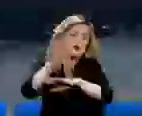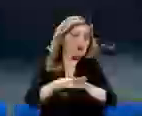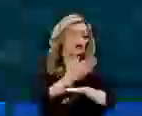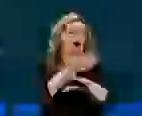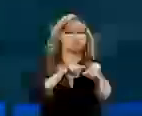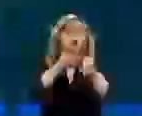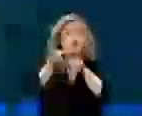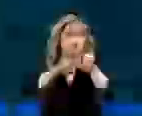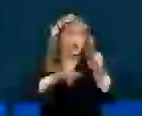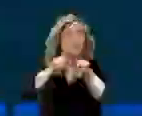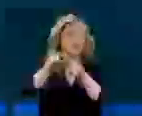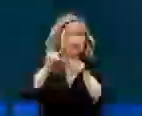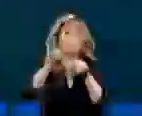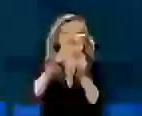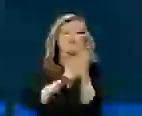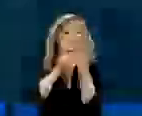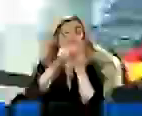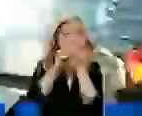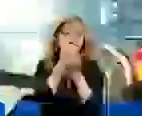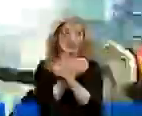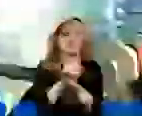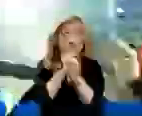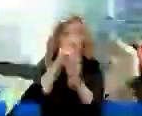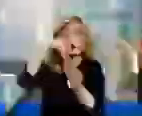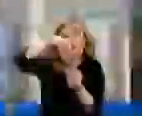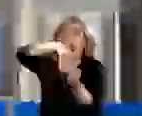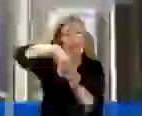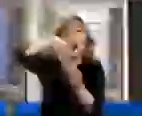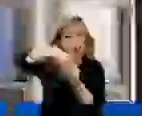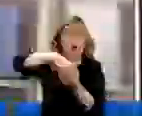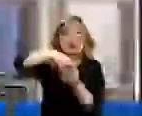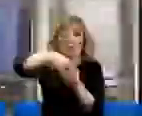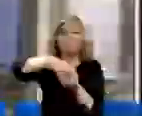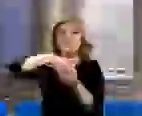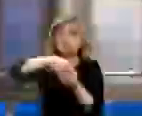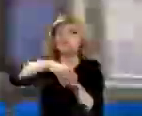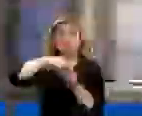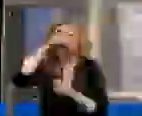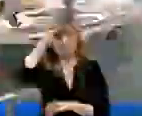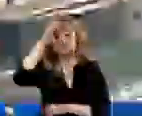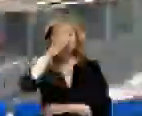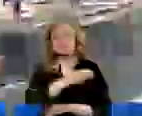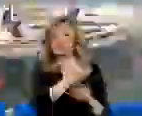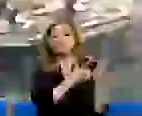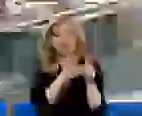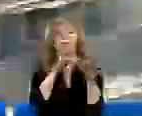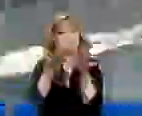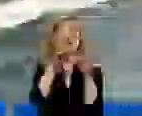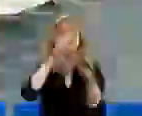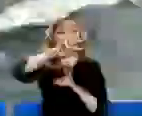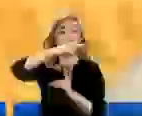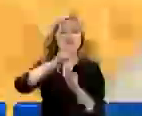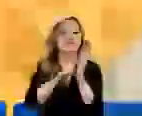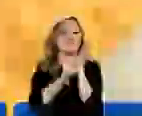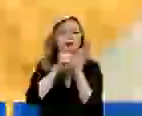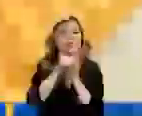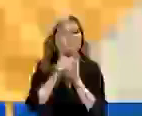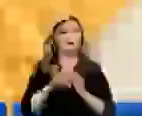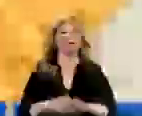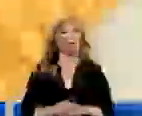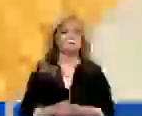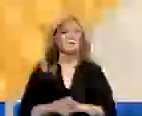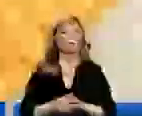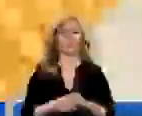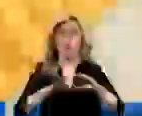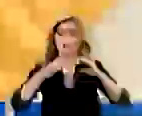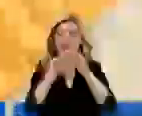concurso el Ministerio de Defensa, y eso sería un ahorro para Fuerzas Armadas, explica el viceministro del ramo, que preside a la vez